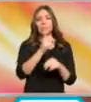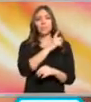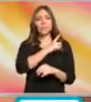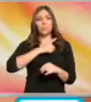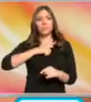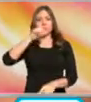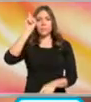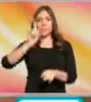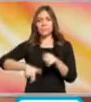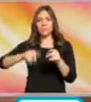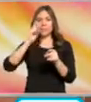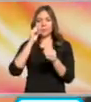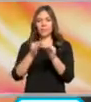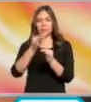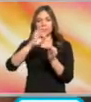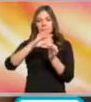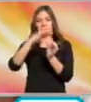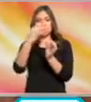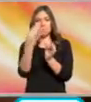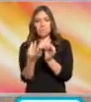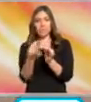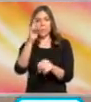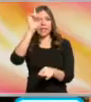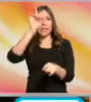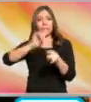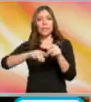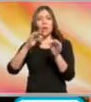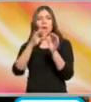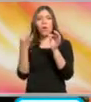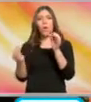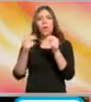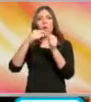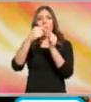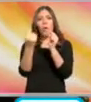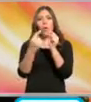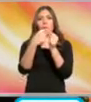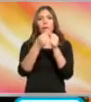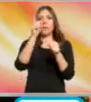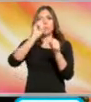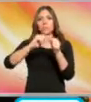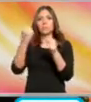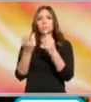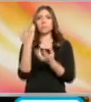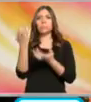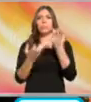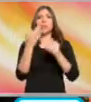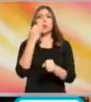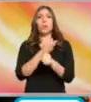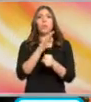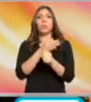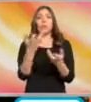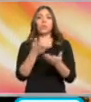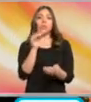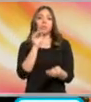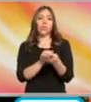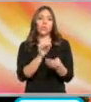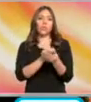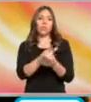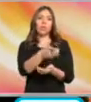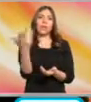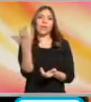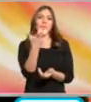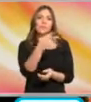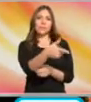más el tronquito, quitarle las hojas y ponerlo a cocer. Pero en esta ocasión, como vamos a hacer una especie de tortas, Humberto, te va a tocar aquí la